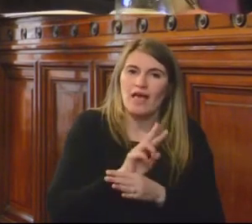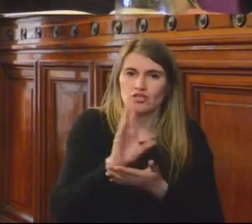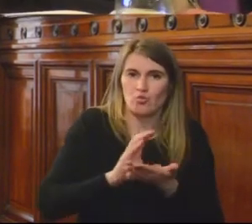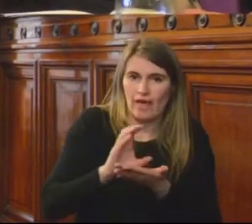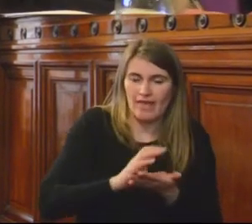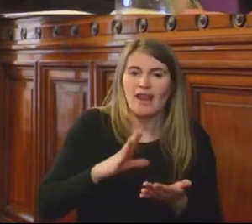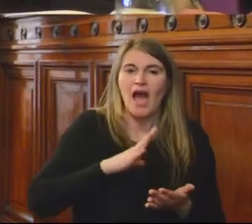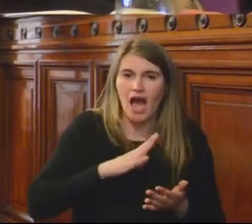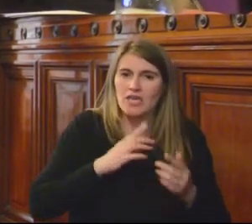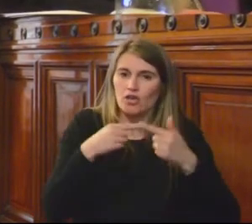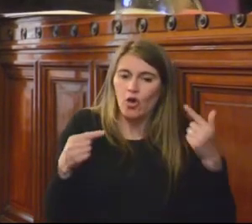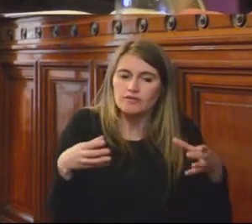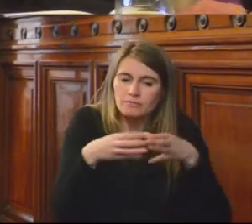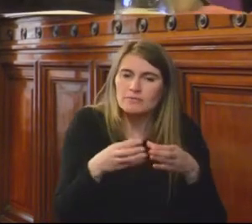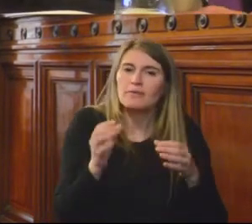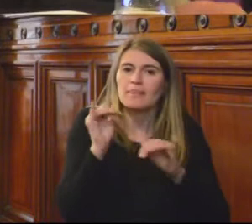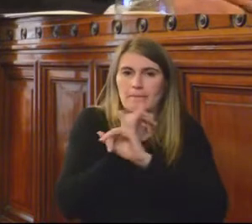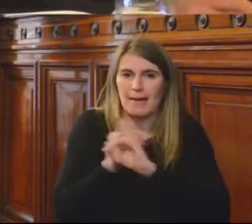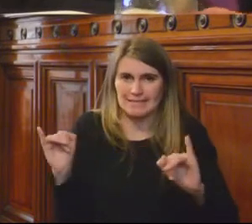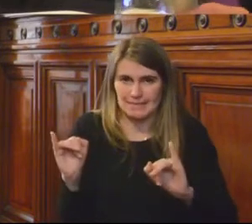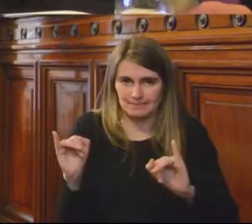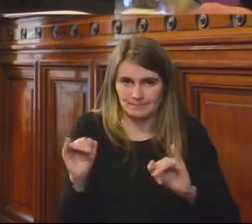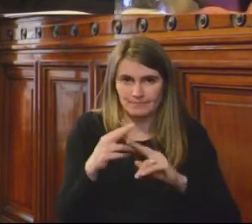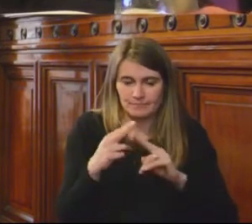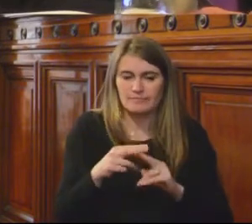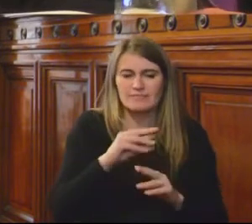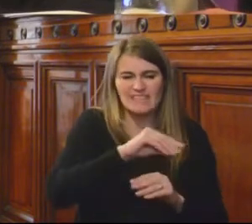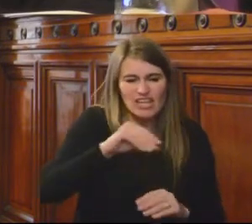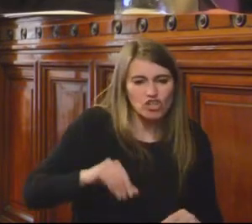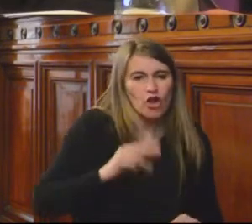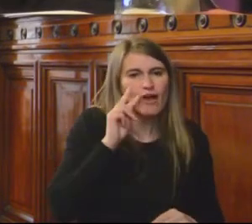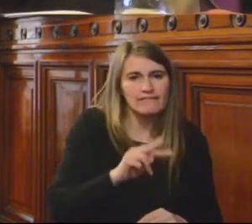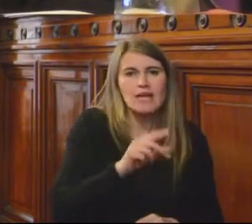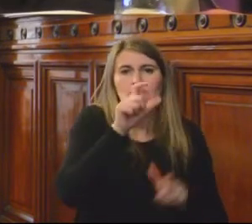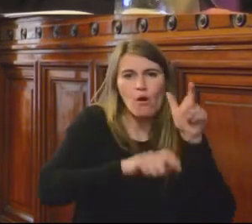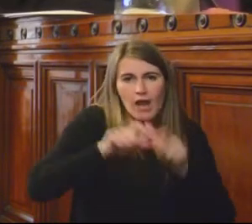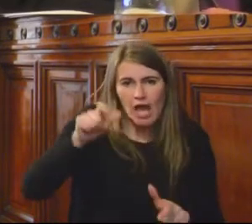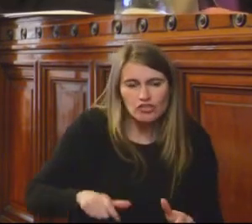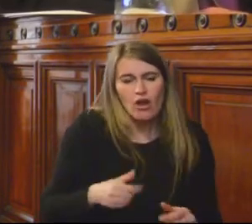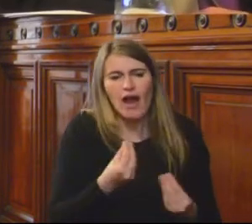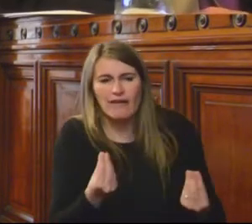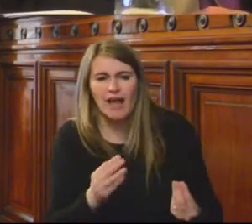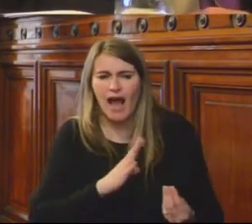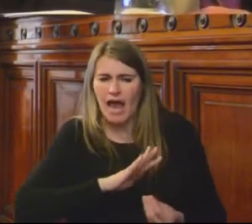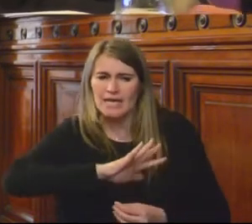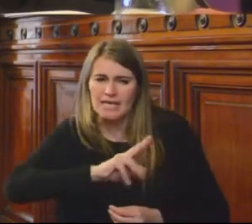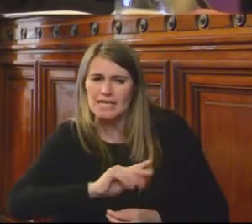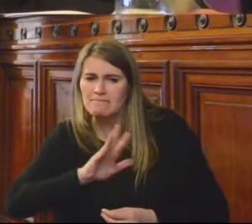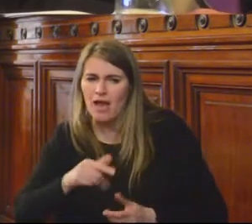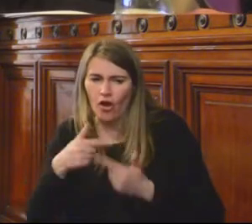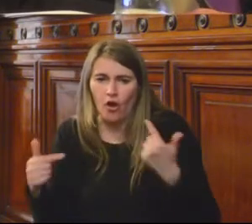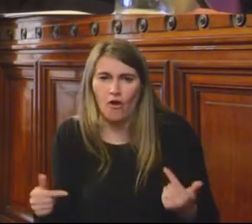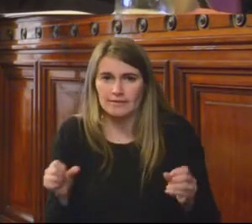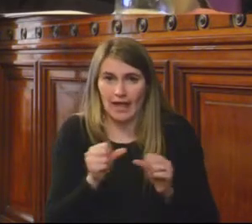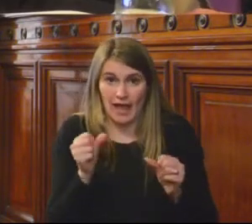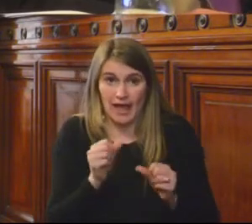de paz, concebidos a partir de la caracterización del territorio, la población y los indicadores de criminalidad, para georreferenciar